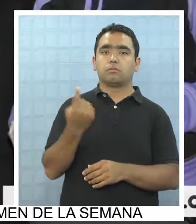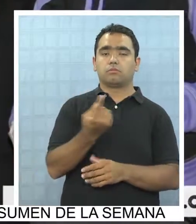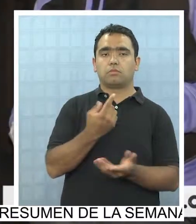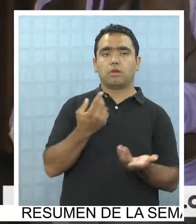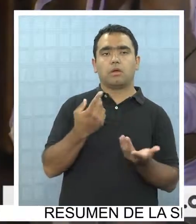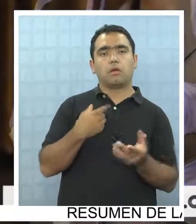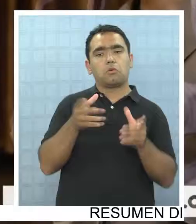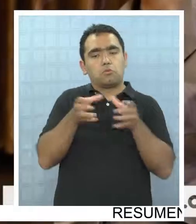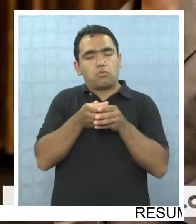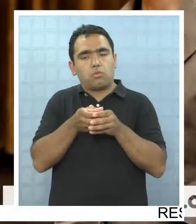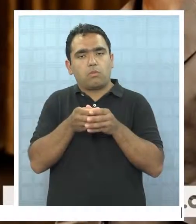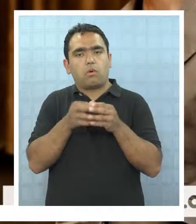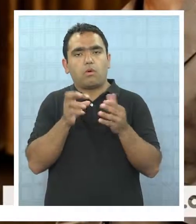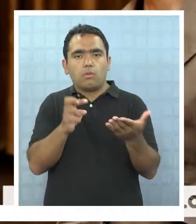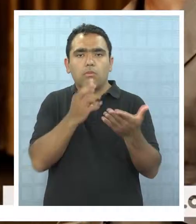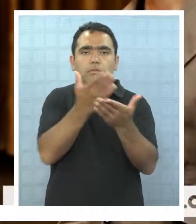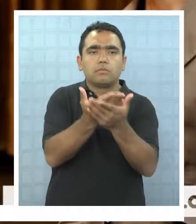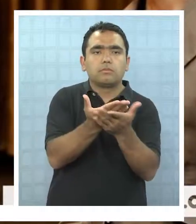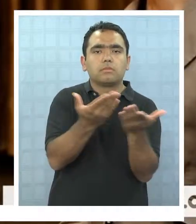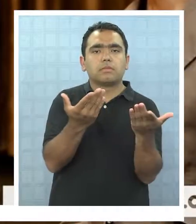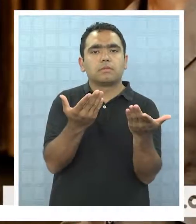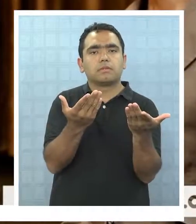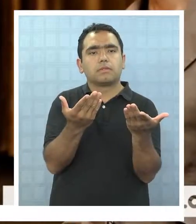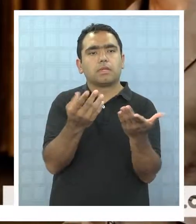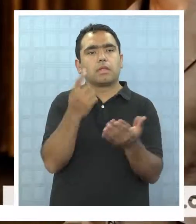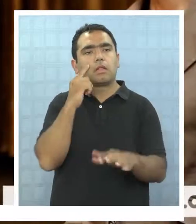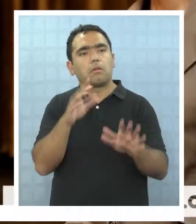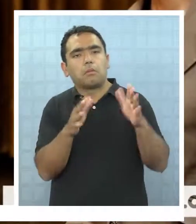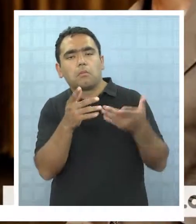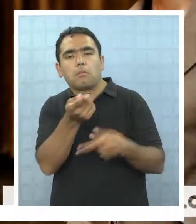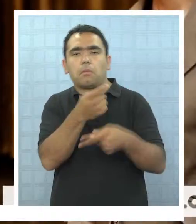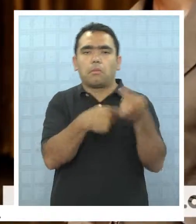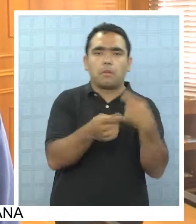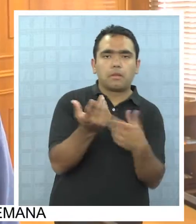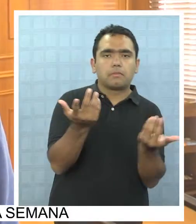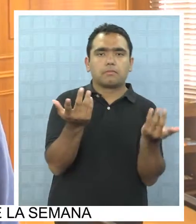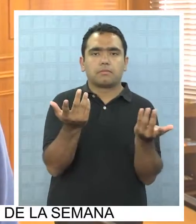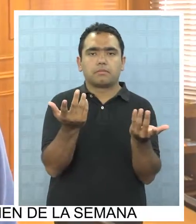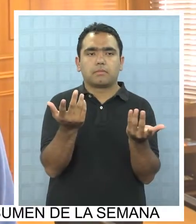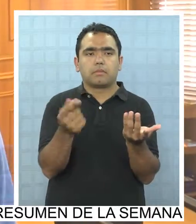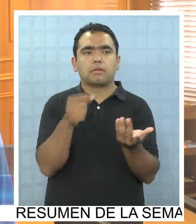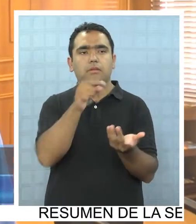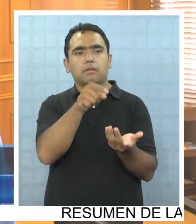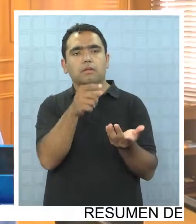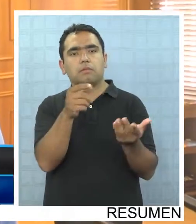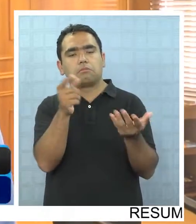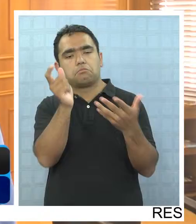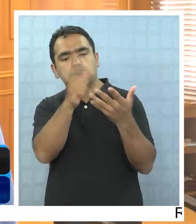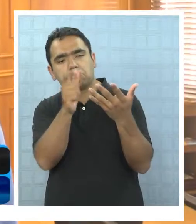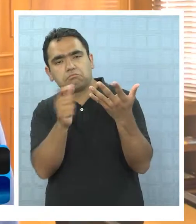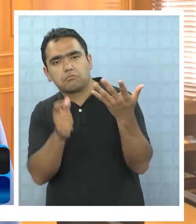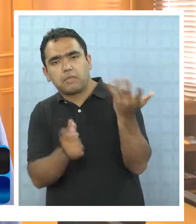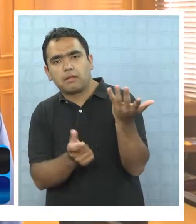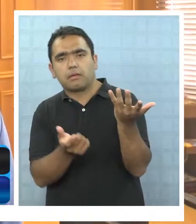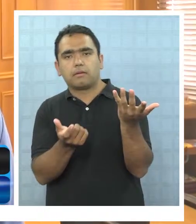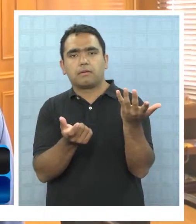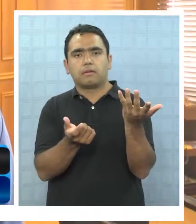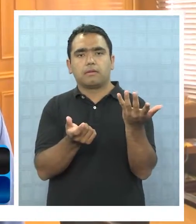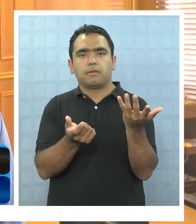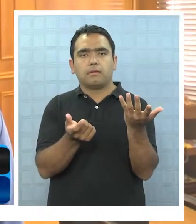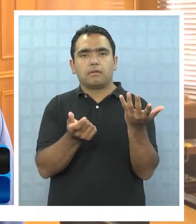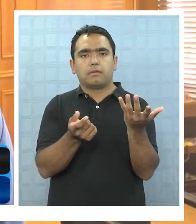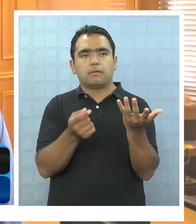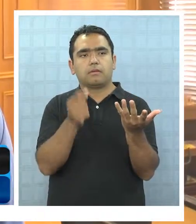Los que fuimos electos, el grupo que fue electo, que es a una venta que tiene una serie de aspectos que